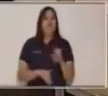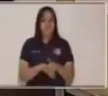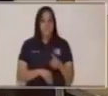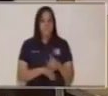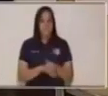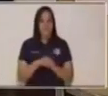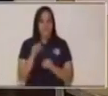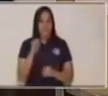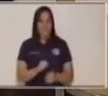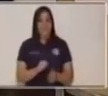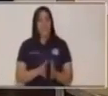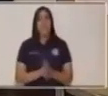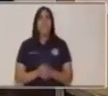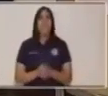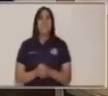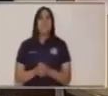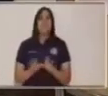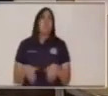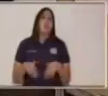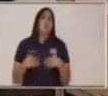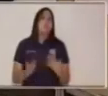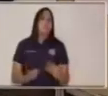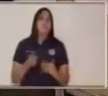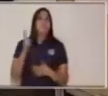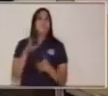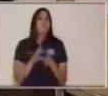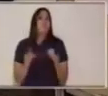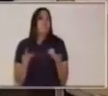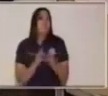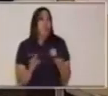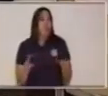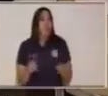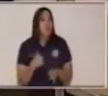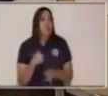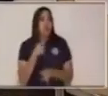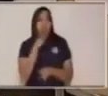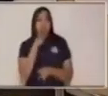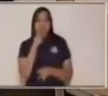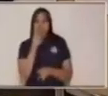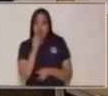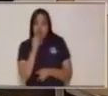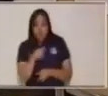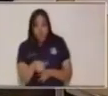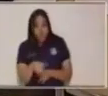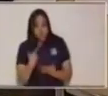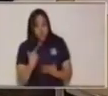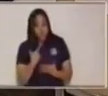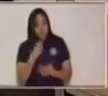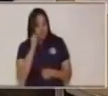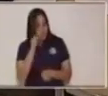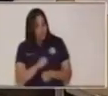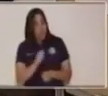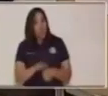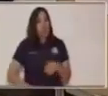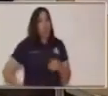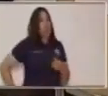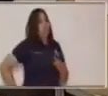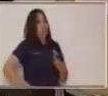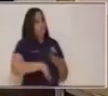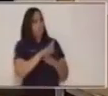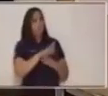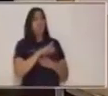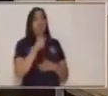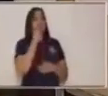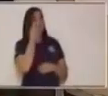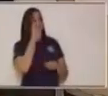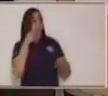Bueno, y ahora te voy a contar cuando mi hermano logró cuaterrar la pelota y metió